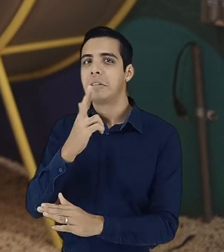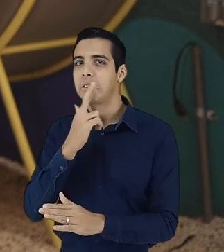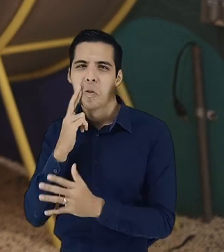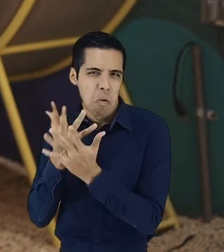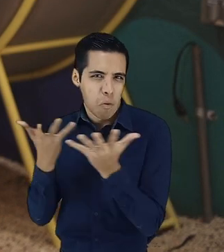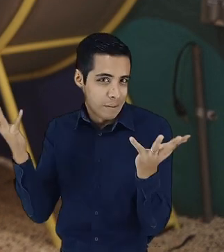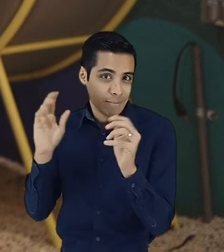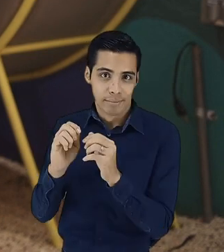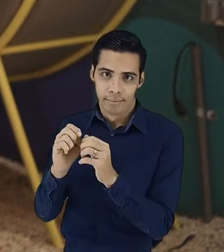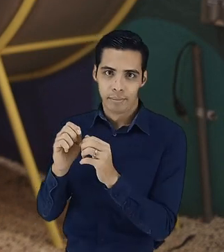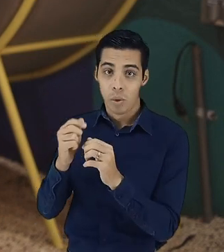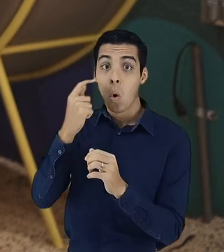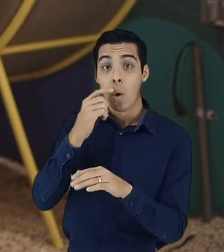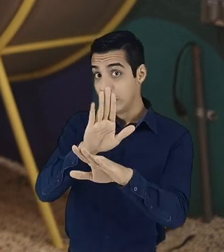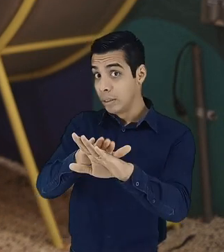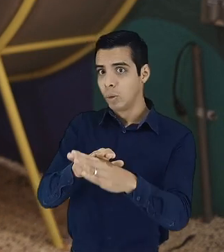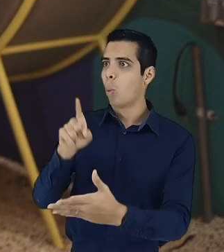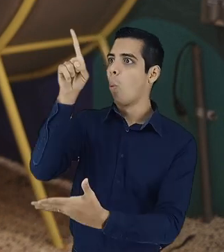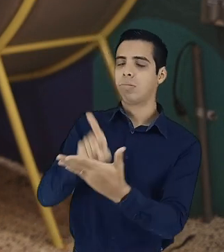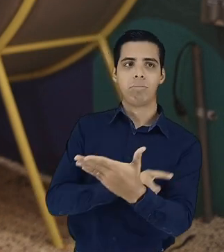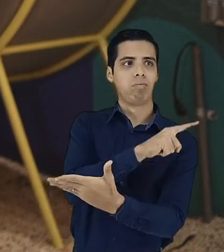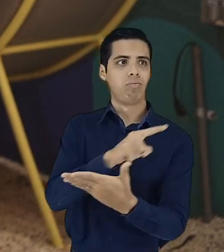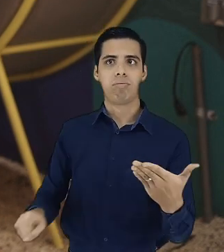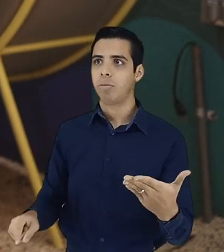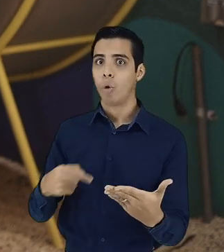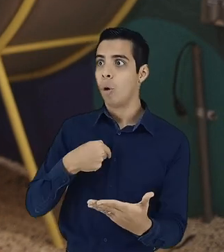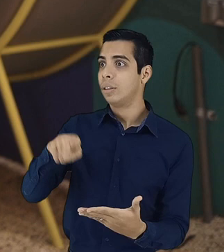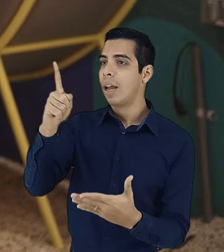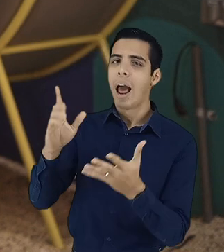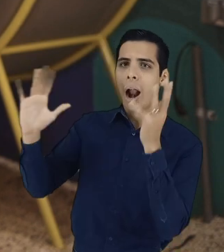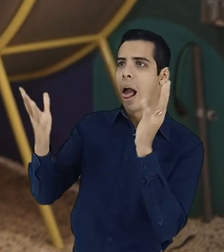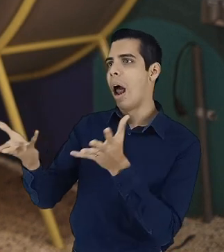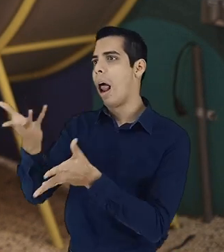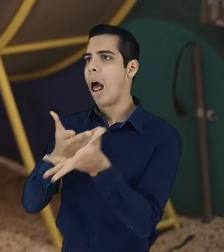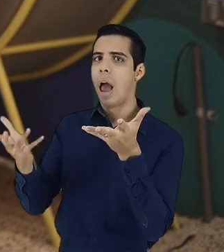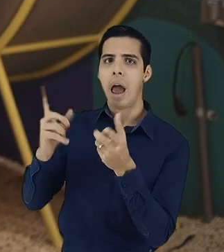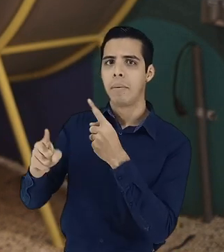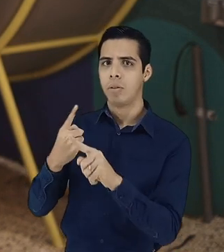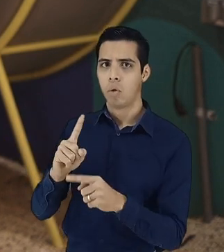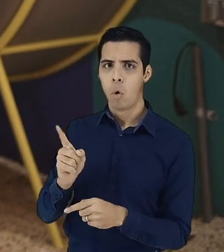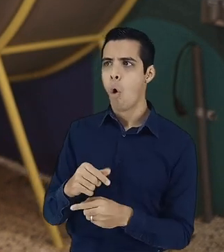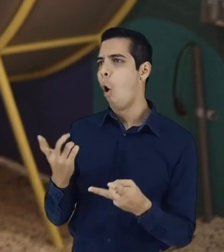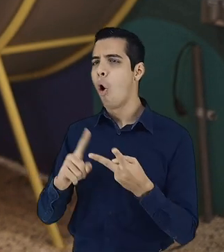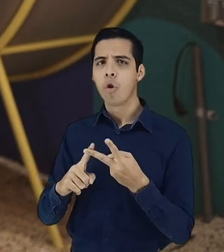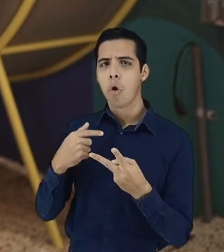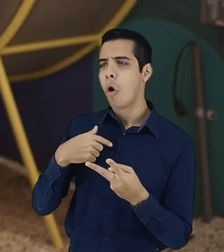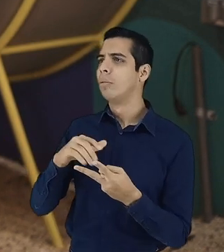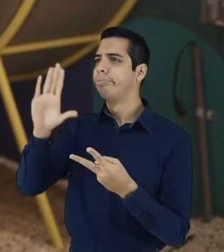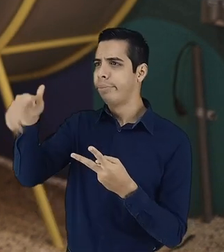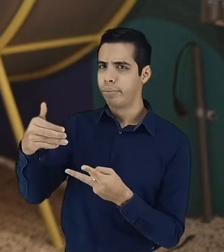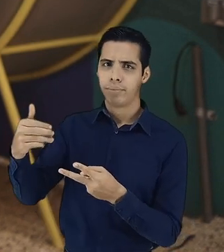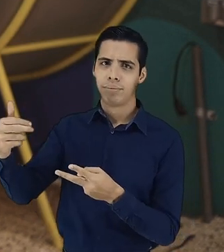aclarar es que no podemos irnos a los extremos. Con esto no quiero decir que no puedes volver a salir con tus amigos o que de ninguna manera pidas un domicilio. Todo